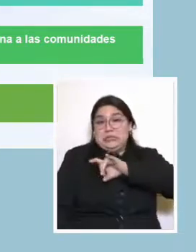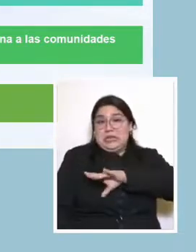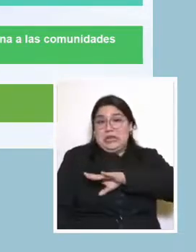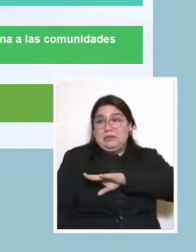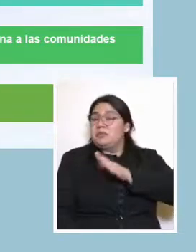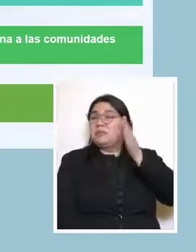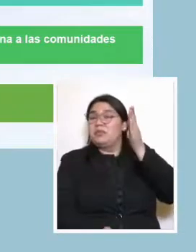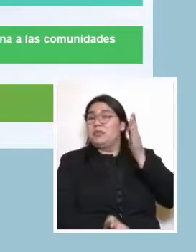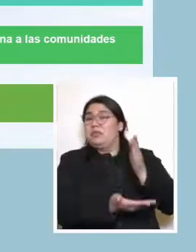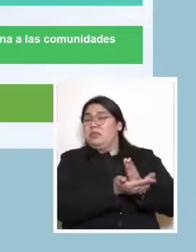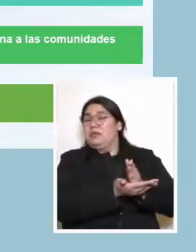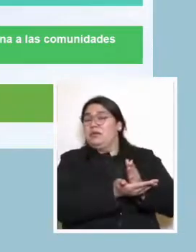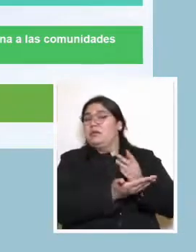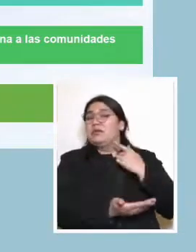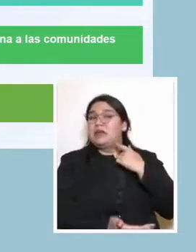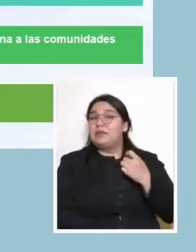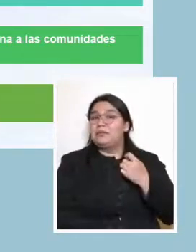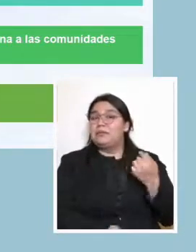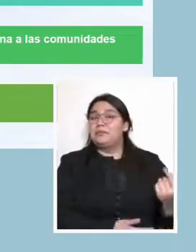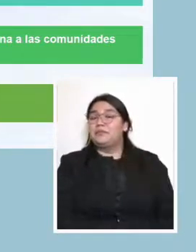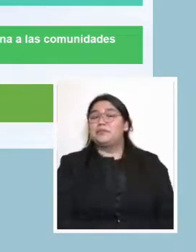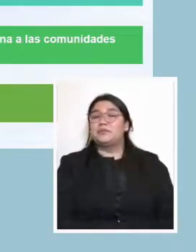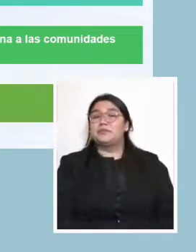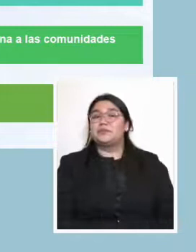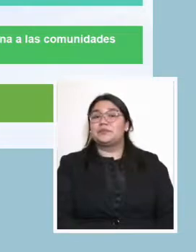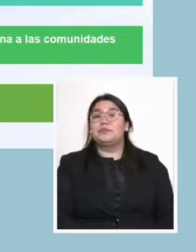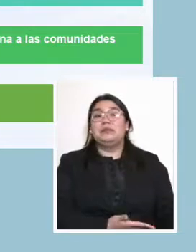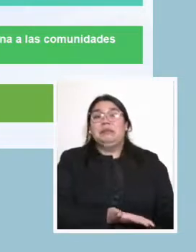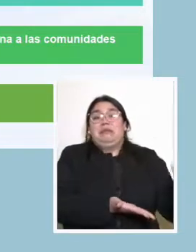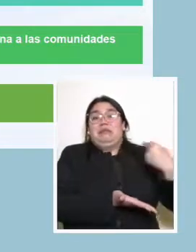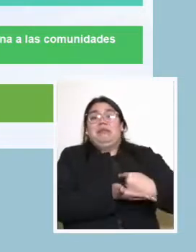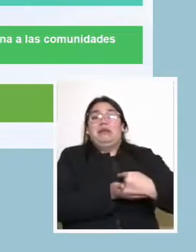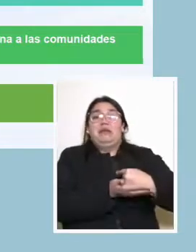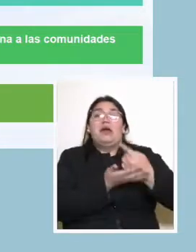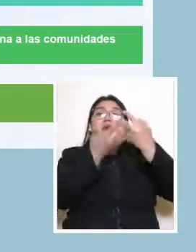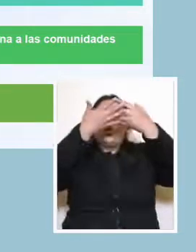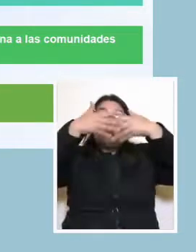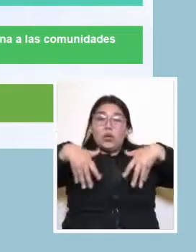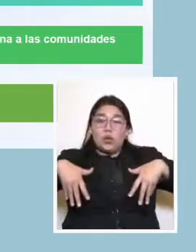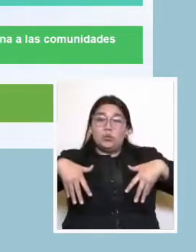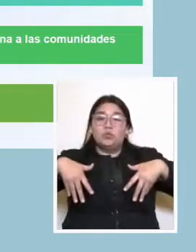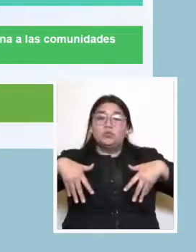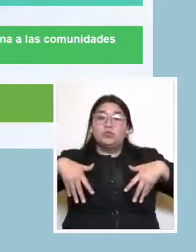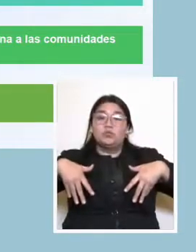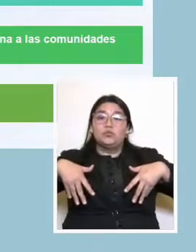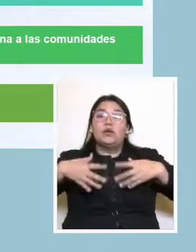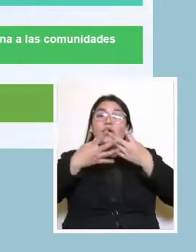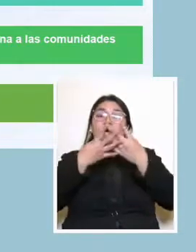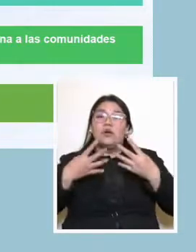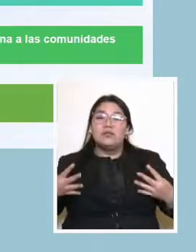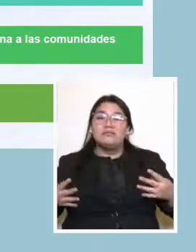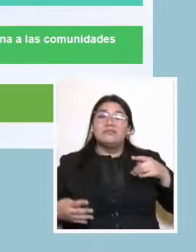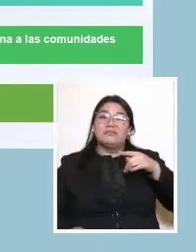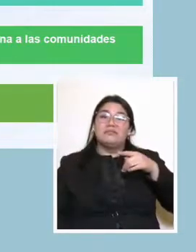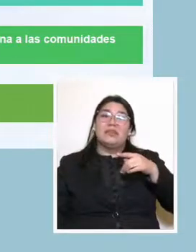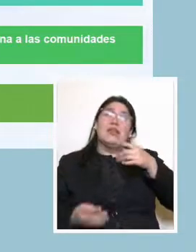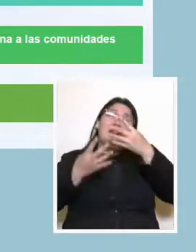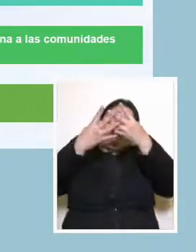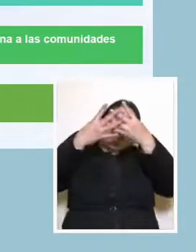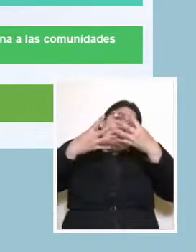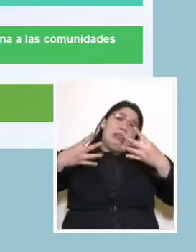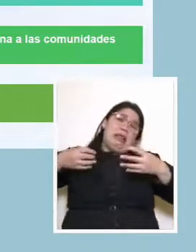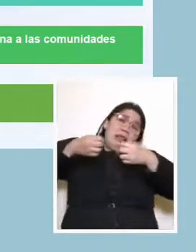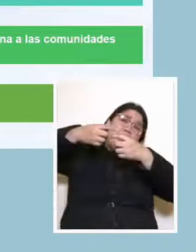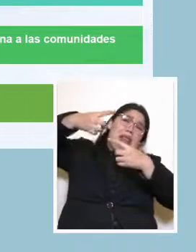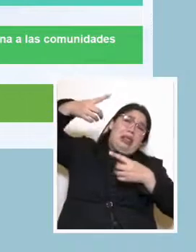la despliegue de un currículum que podemos hoy día evaluarlo como extenso, a veces